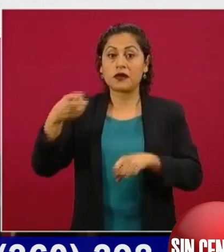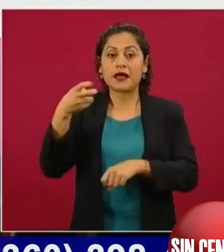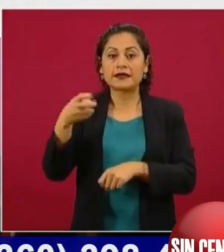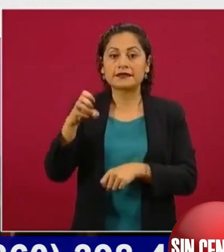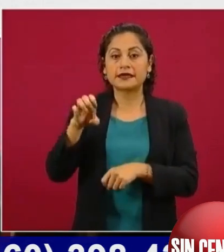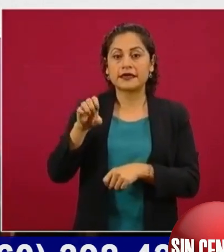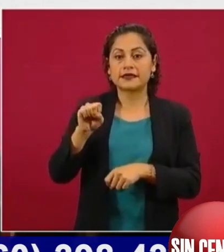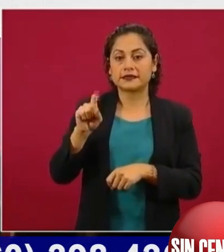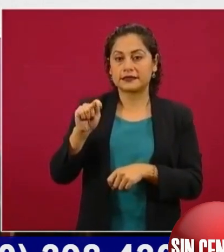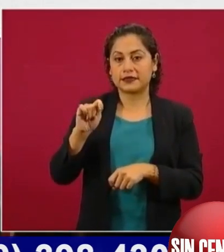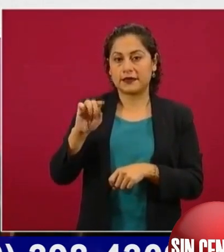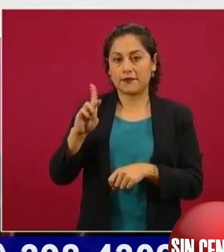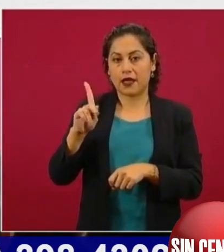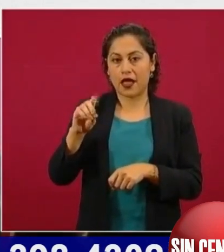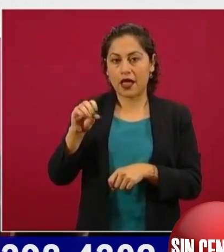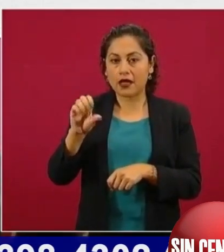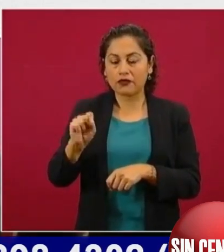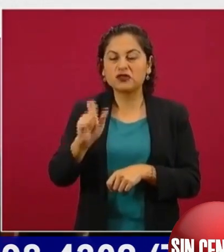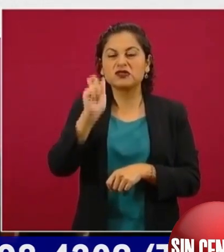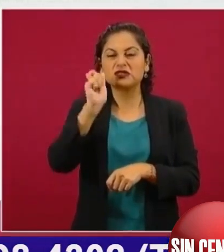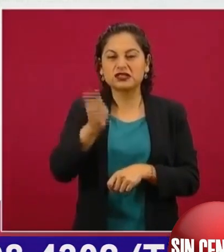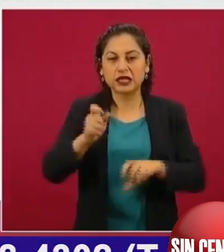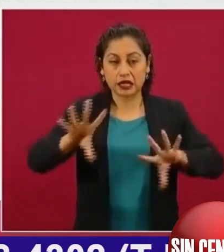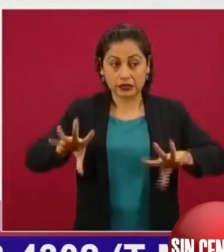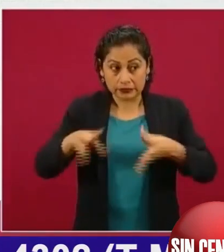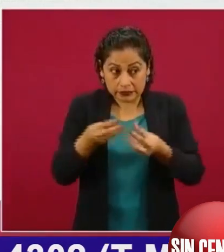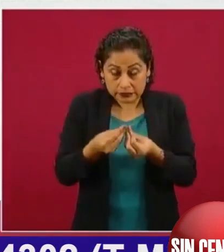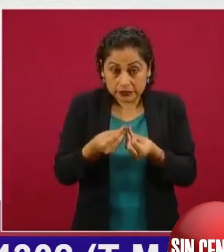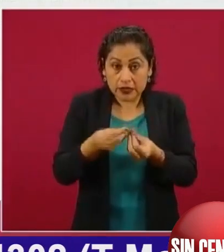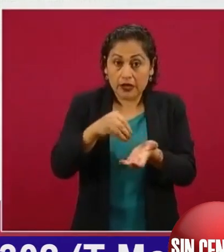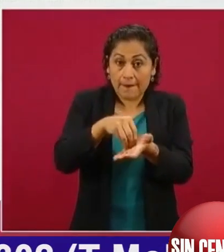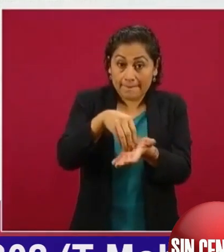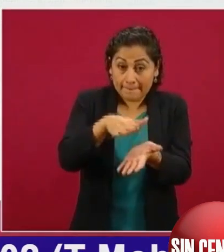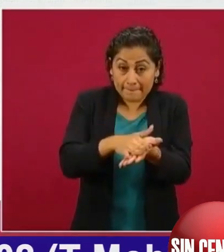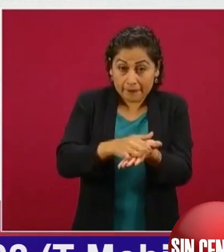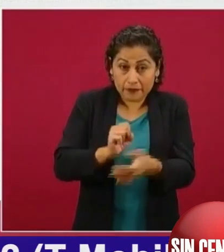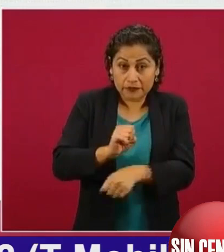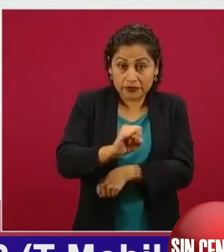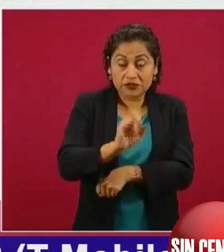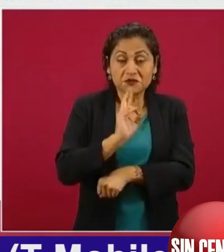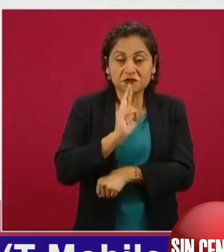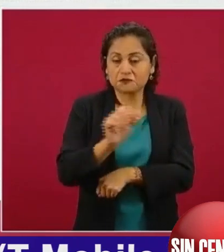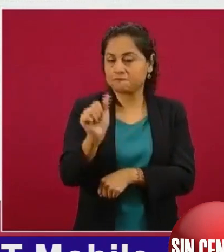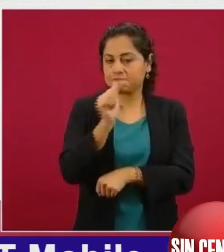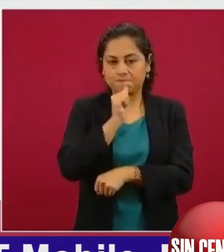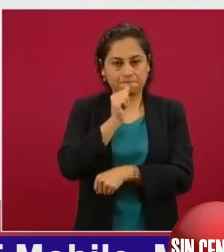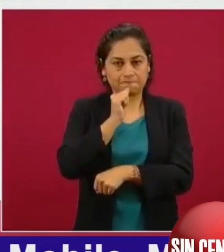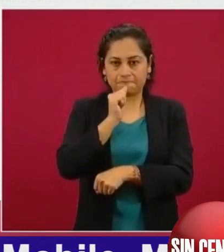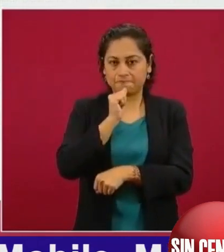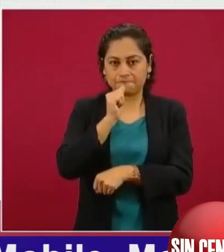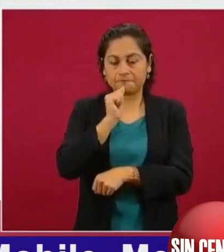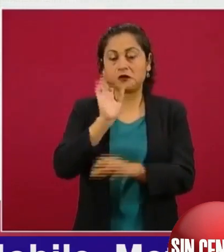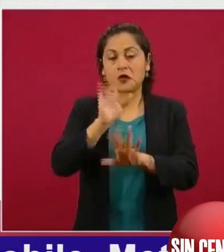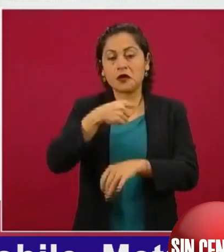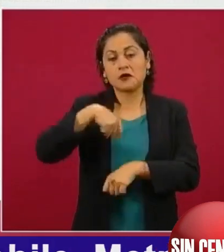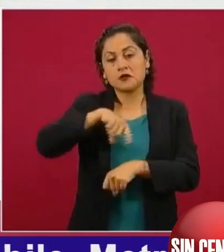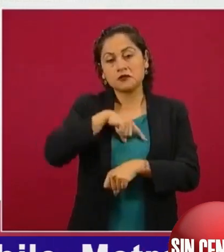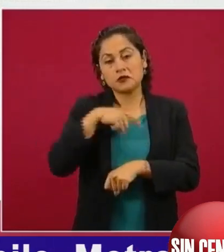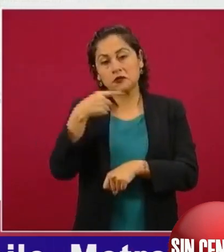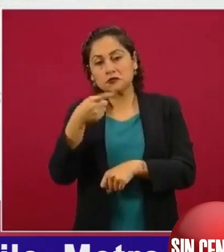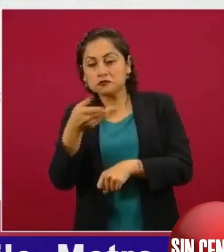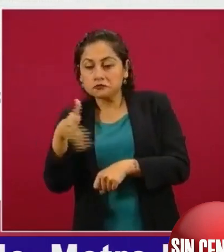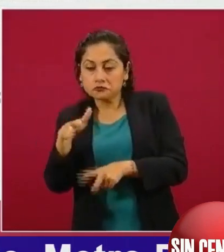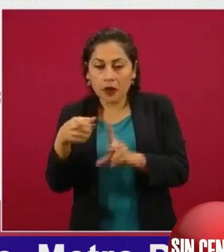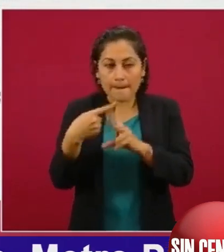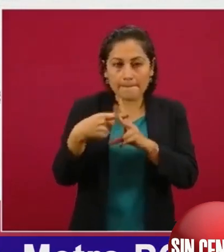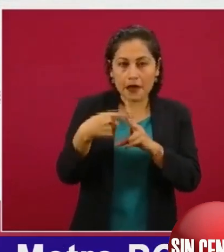gráfica anterior porque incluye a aquellas personas que aún no está listo el resultado del laboratorio, pero que si sabemos que el 38% van a